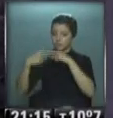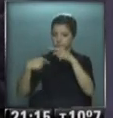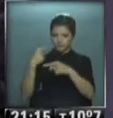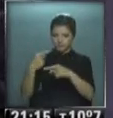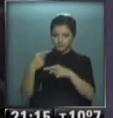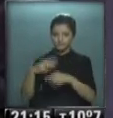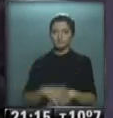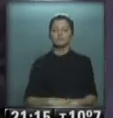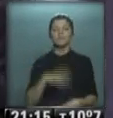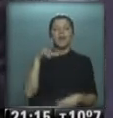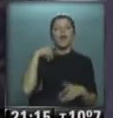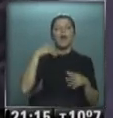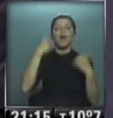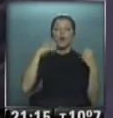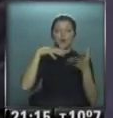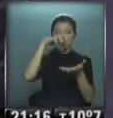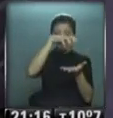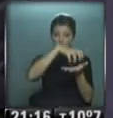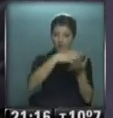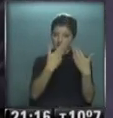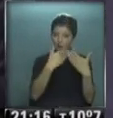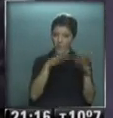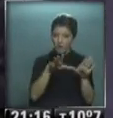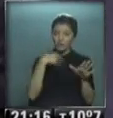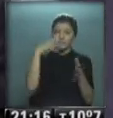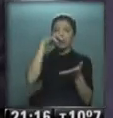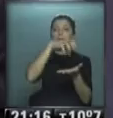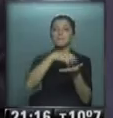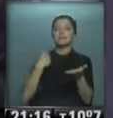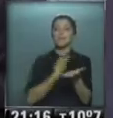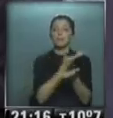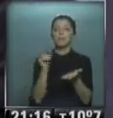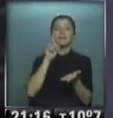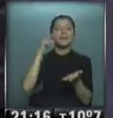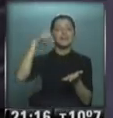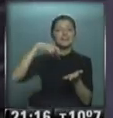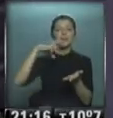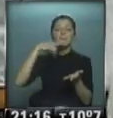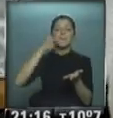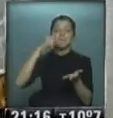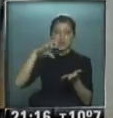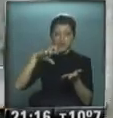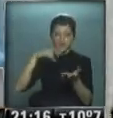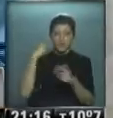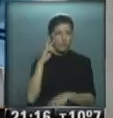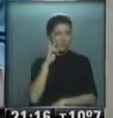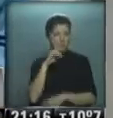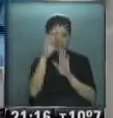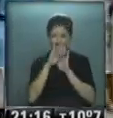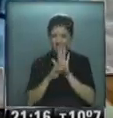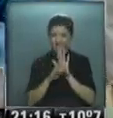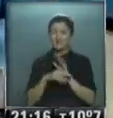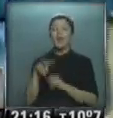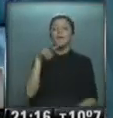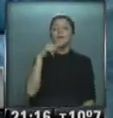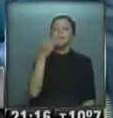Centro de Ensayo de Alta Tecnología. El lugar fue inaugurado por la empresa pública INVAP. Aquí los detalles. El viernes pasado tuvimos